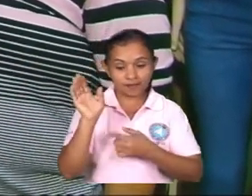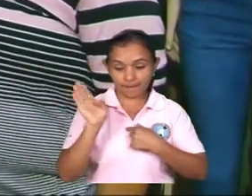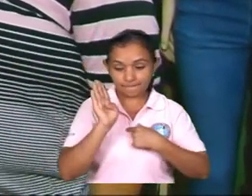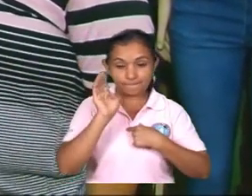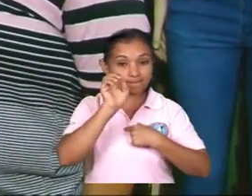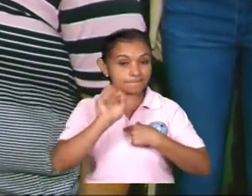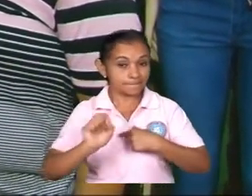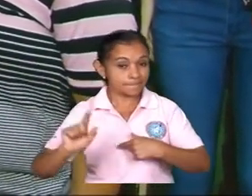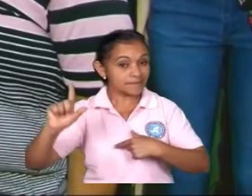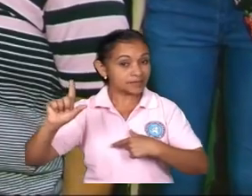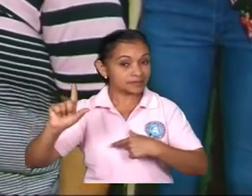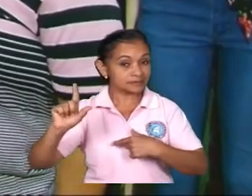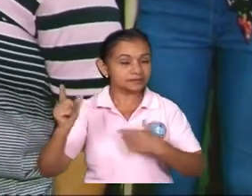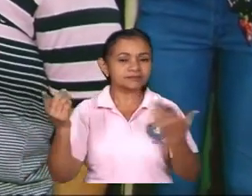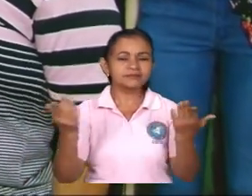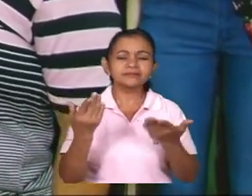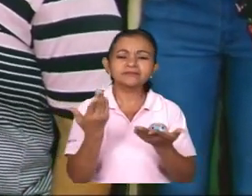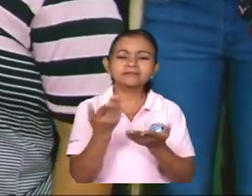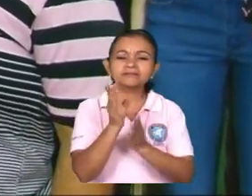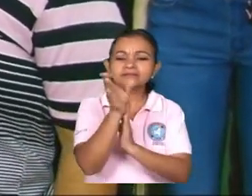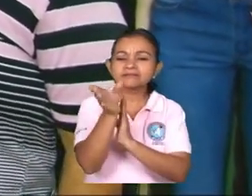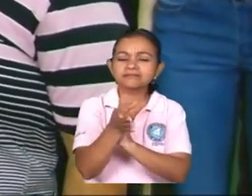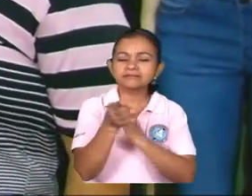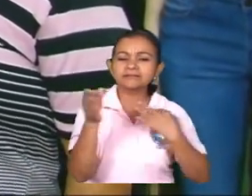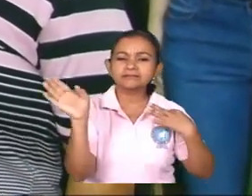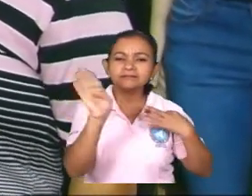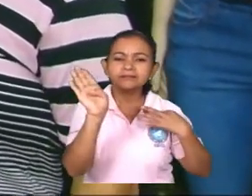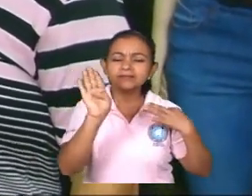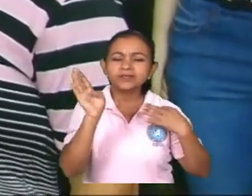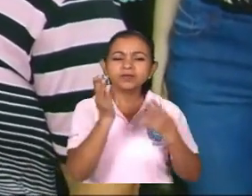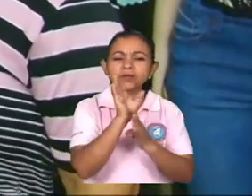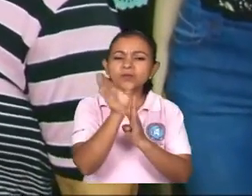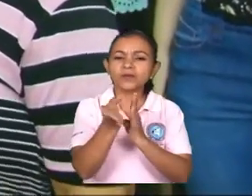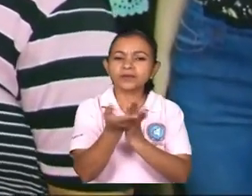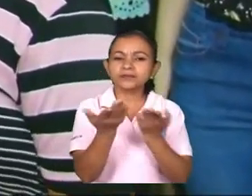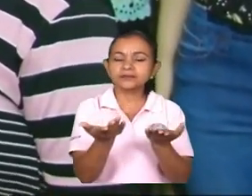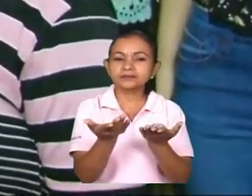Díganos, ¿cuánto cuestan estas camisas, don José Rolando? ¿Cuál es el precio?